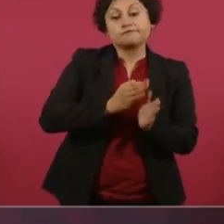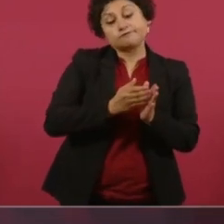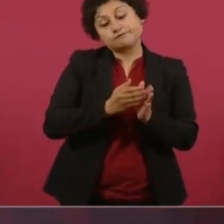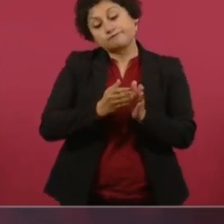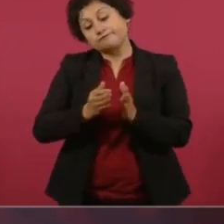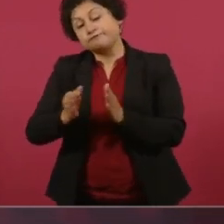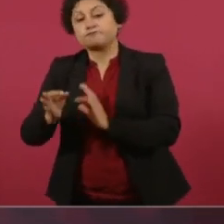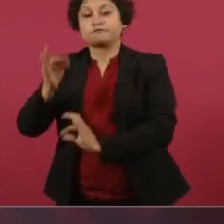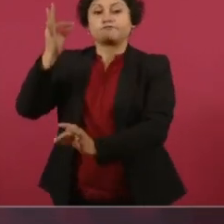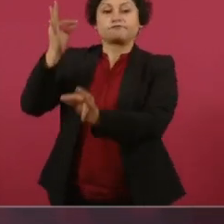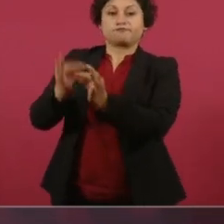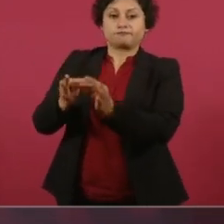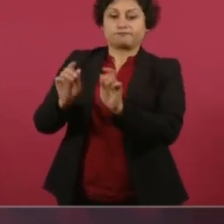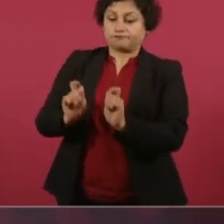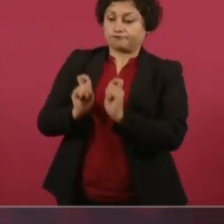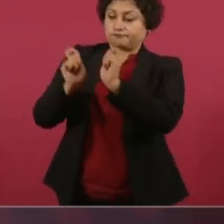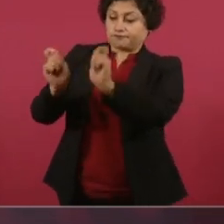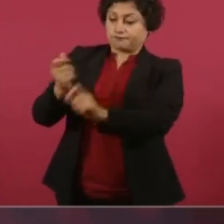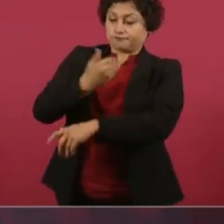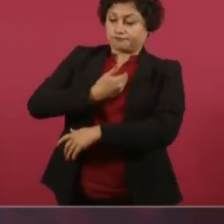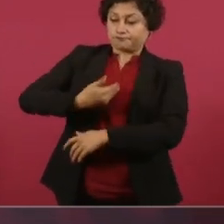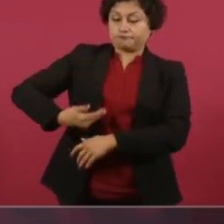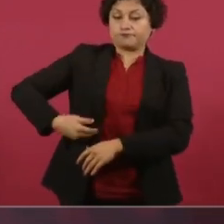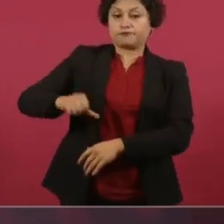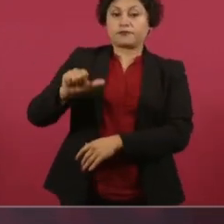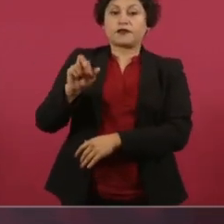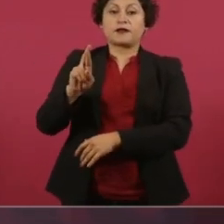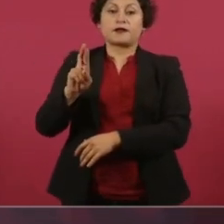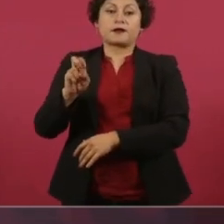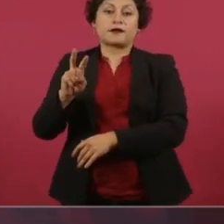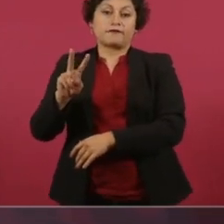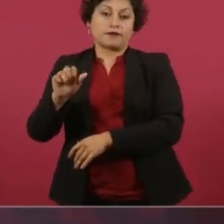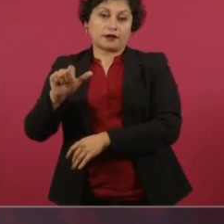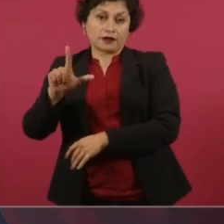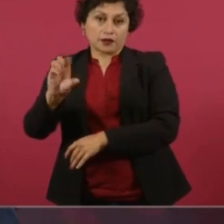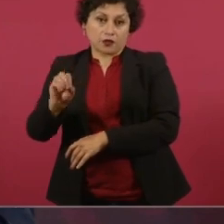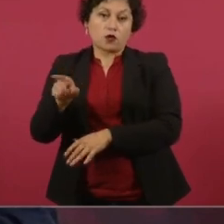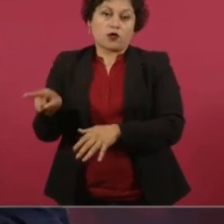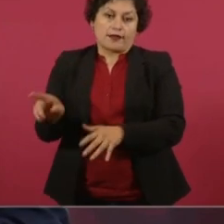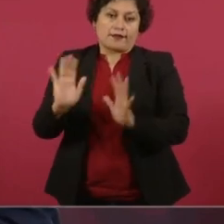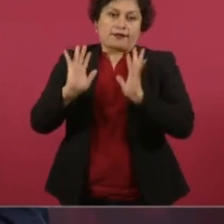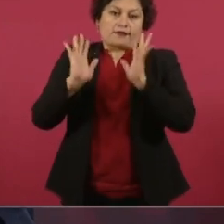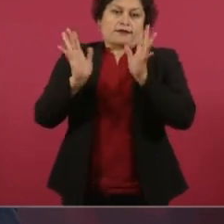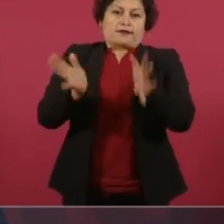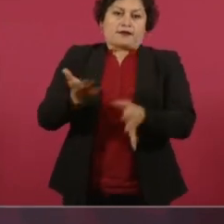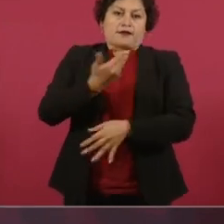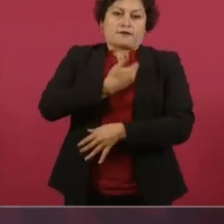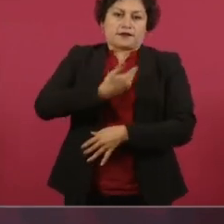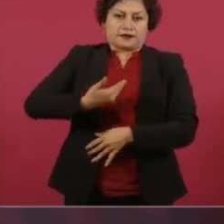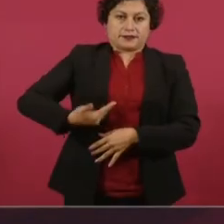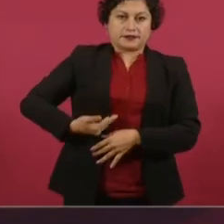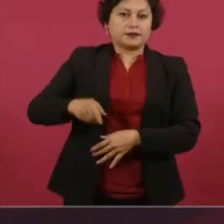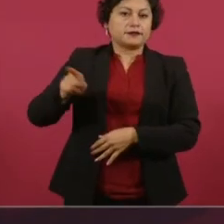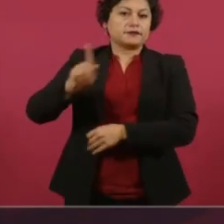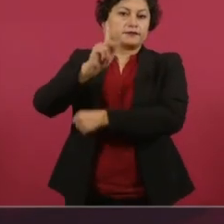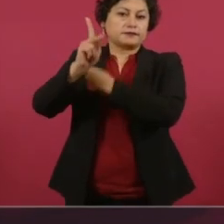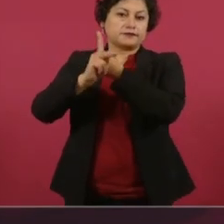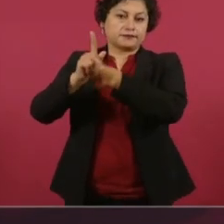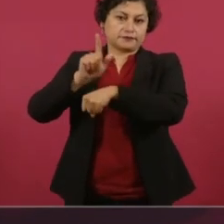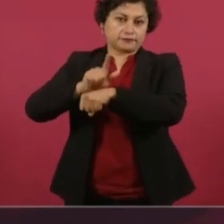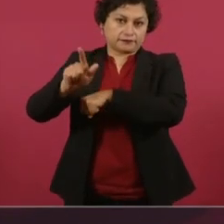Bernardo Arévalo, ya es el presidente de nuestra hermana República de Guatemala,